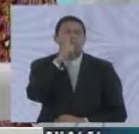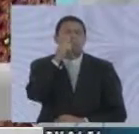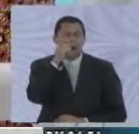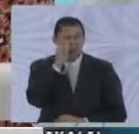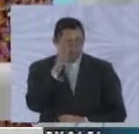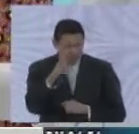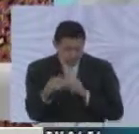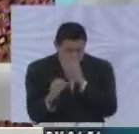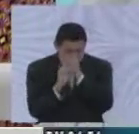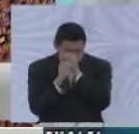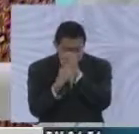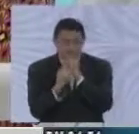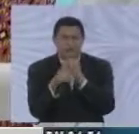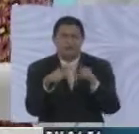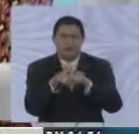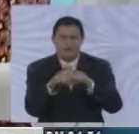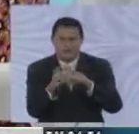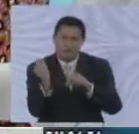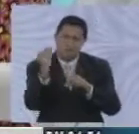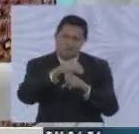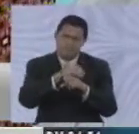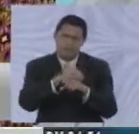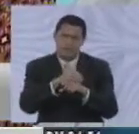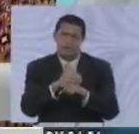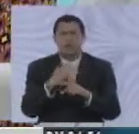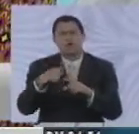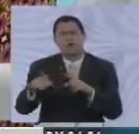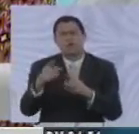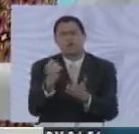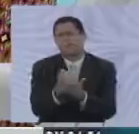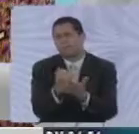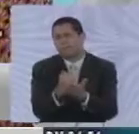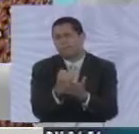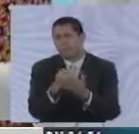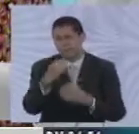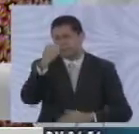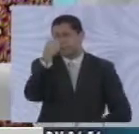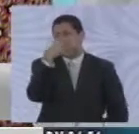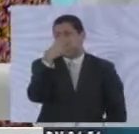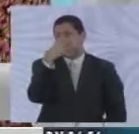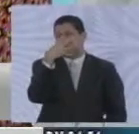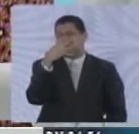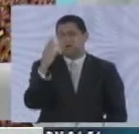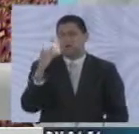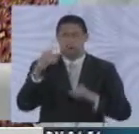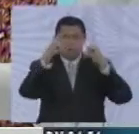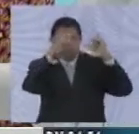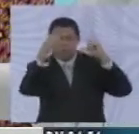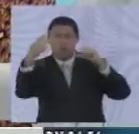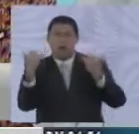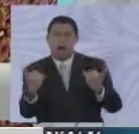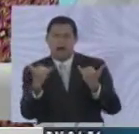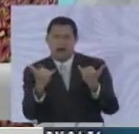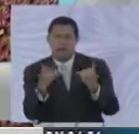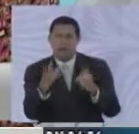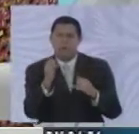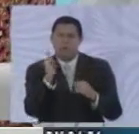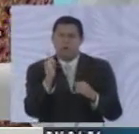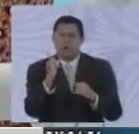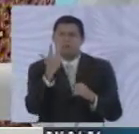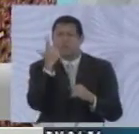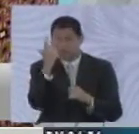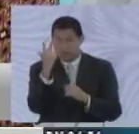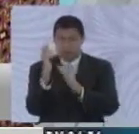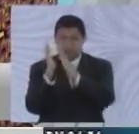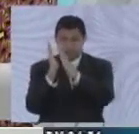para hacer global el diagnóstico, se le piden pruebas de estudios radiológicos, como es la tomografía. Actualmente también se piden en 3